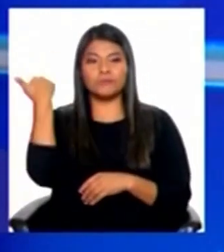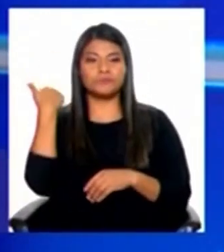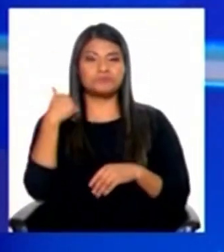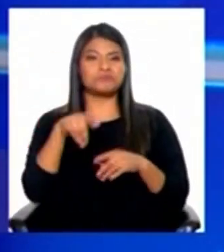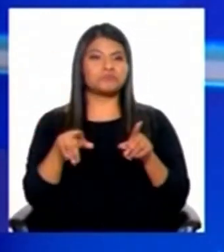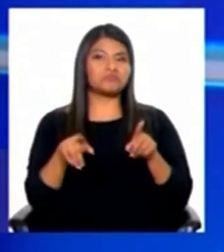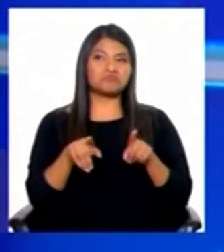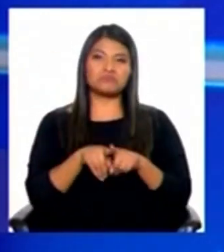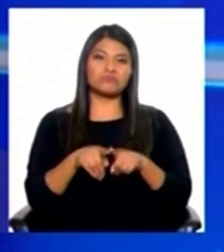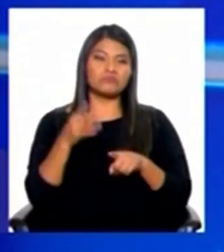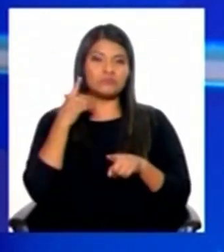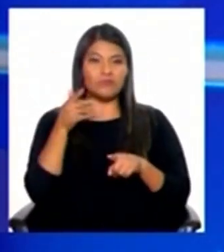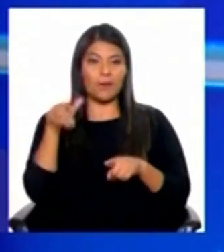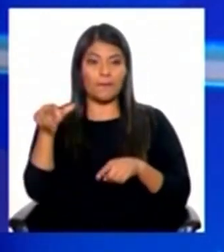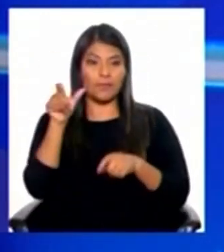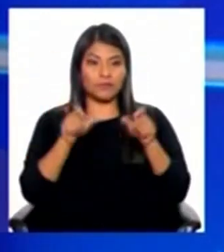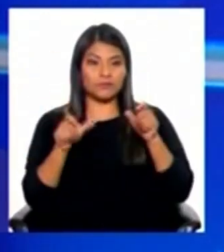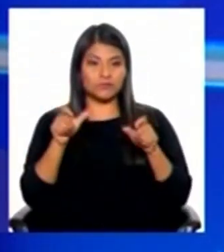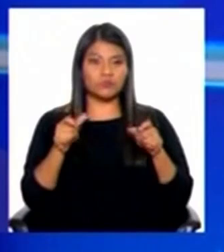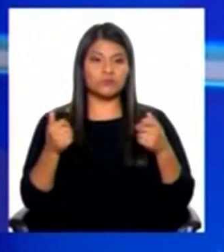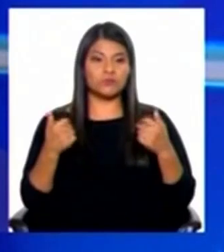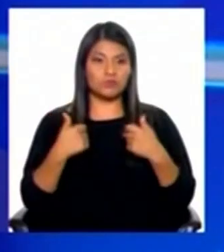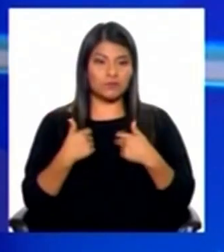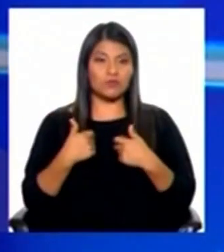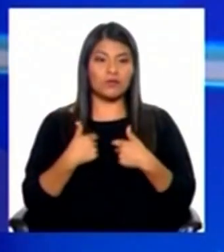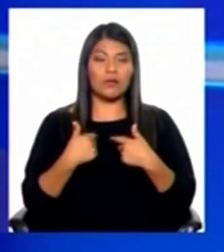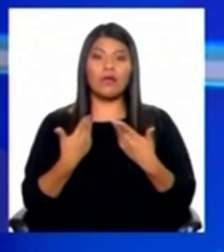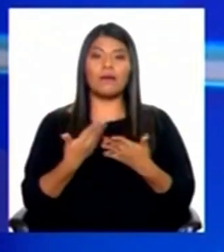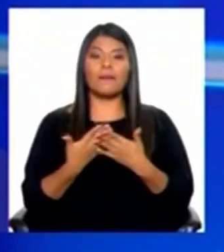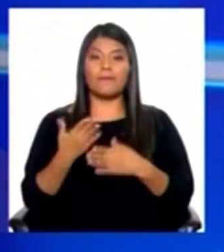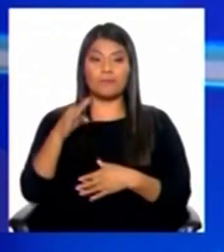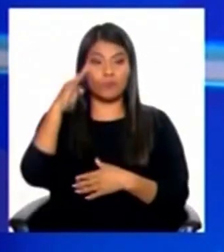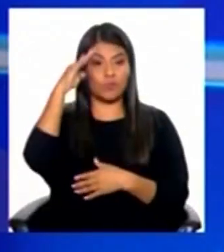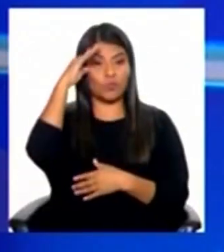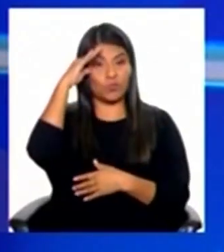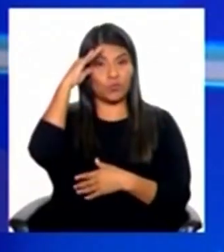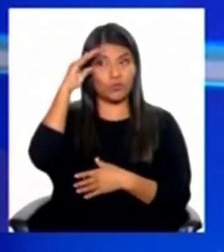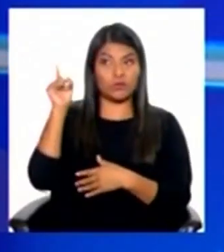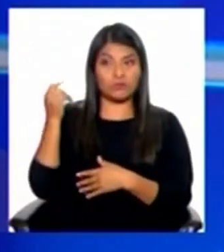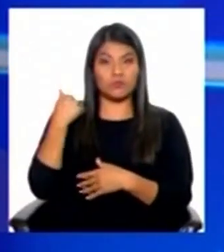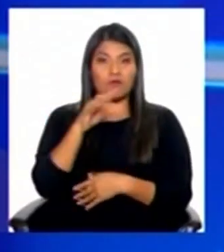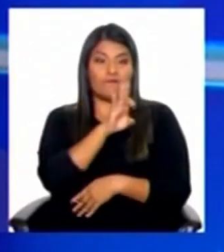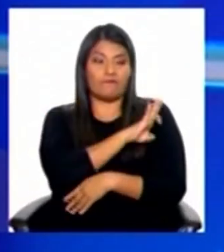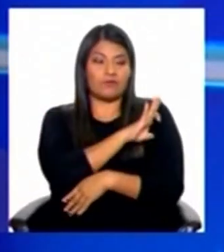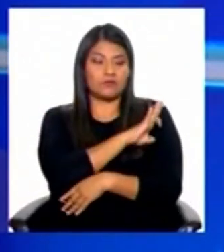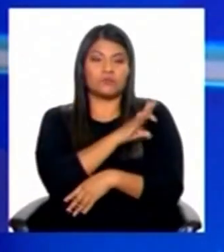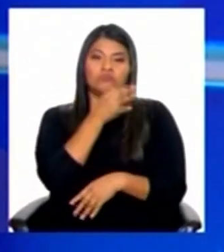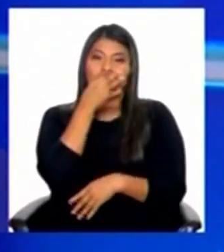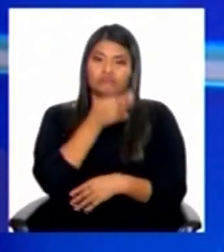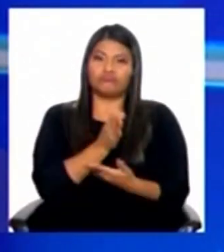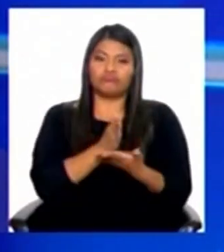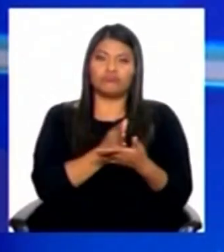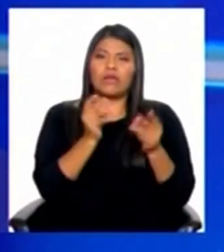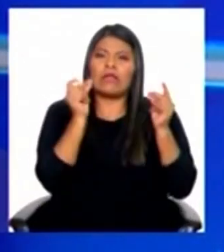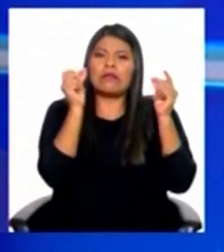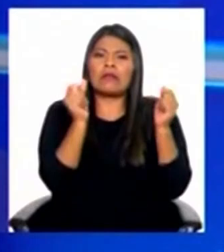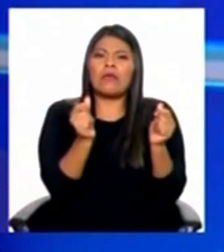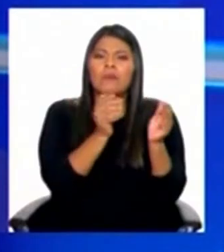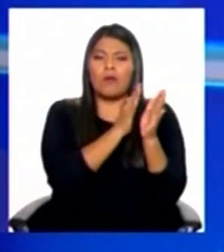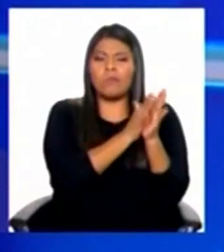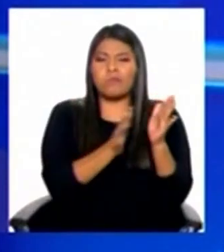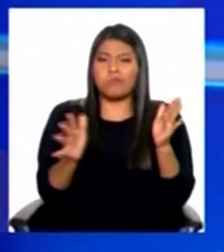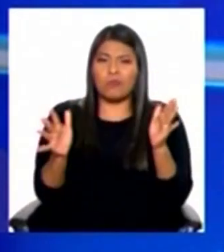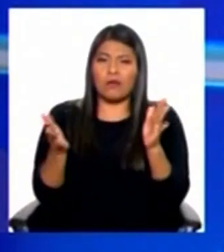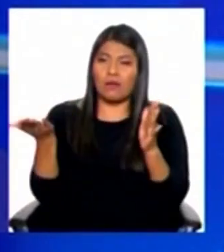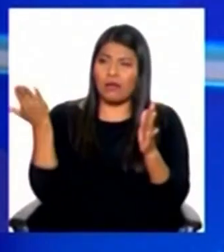algunos delincuentes de esta naturaleza, pueda no solamente la policía, sino también la fiscalía actuar de manera célere, para que no nos pase, por